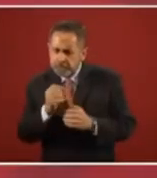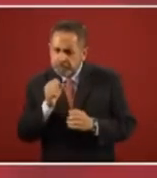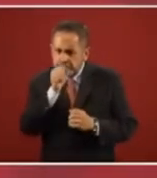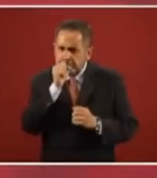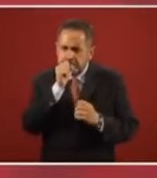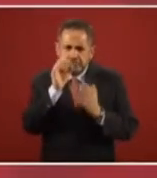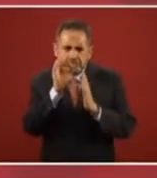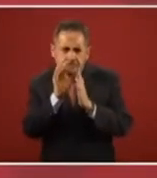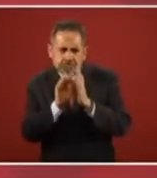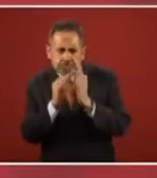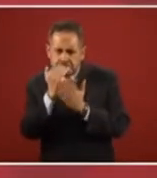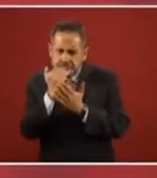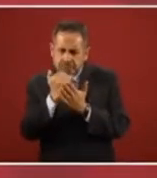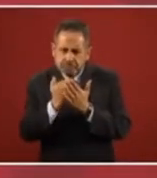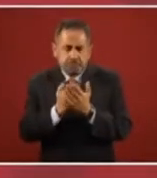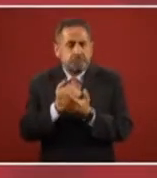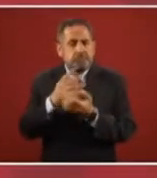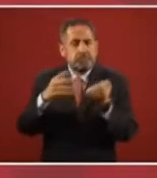14